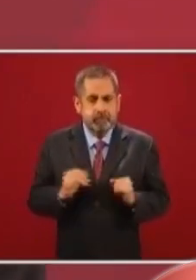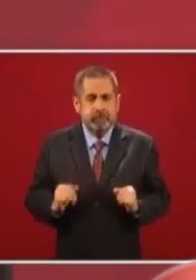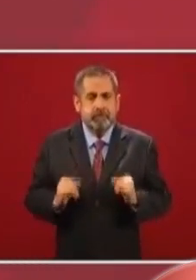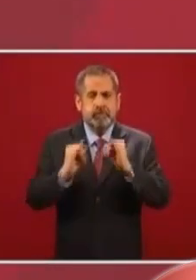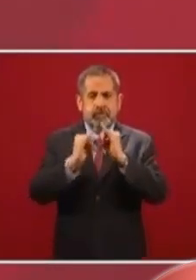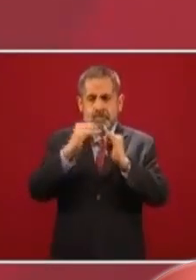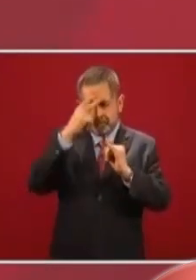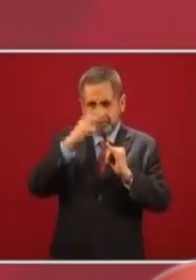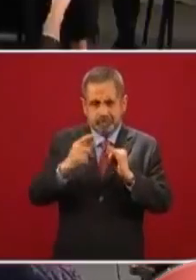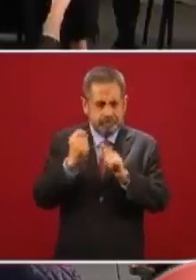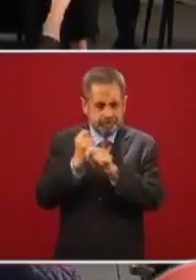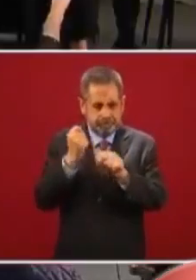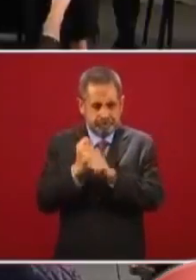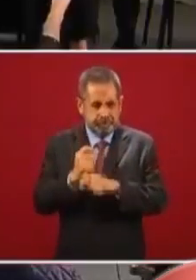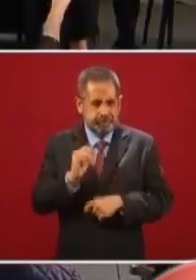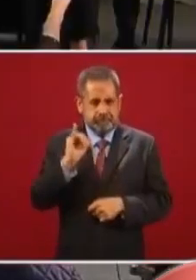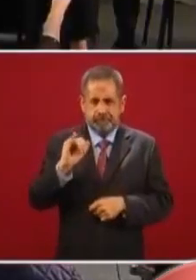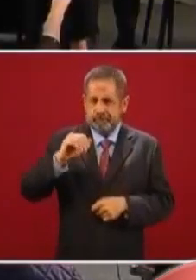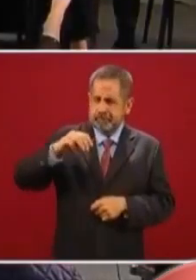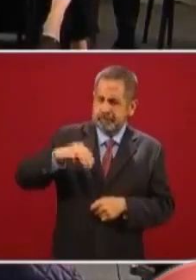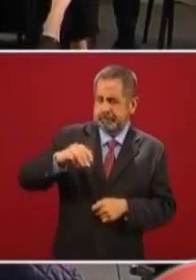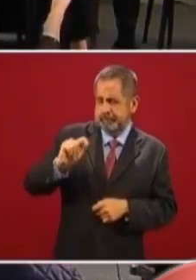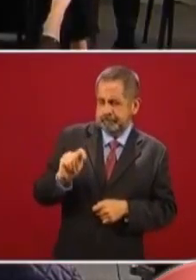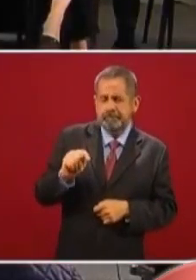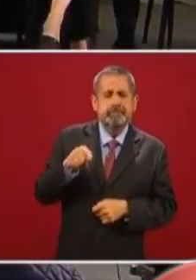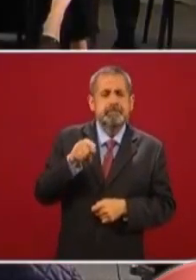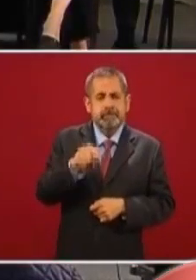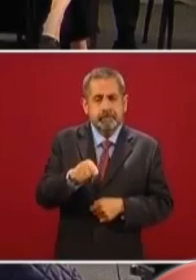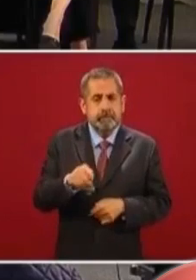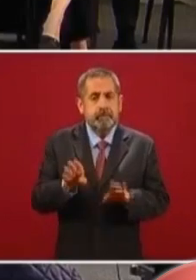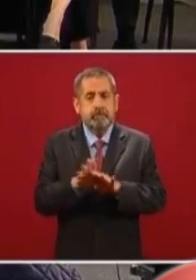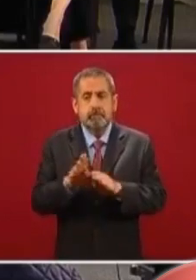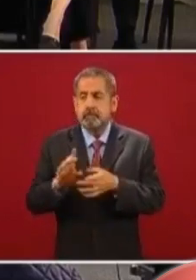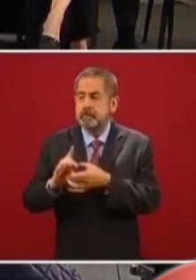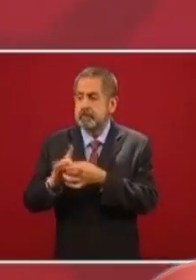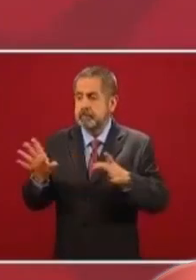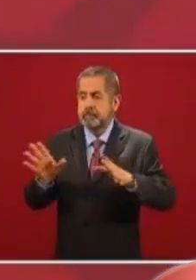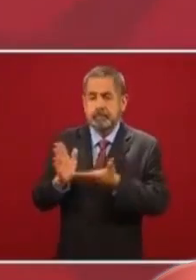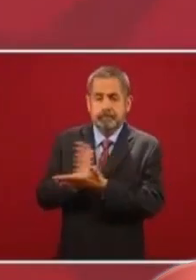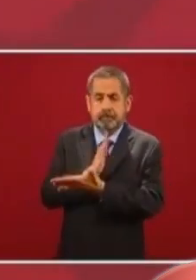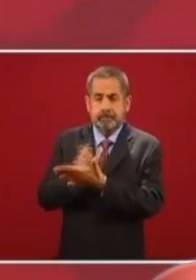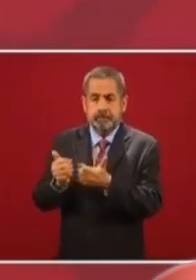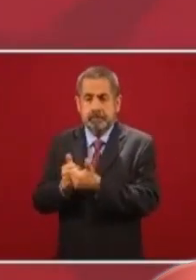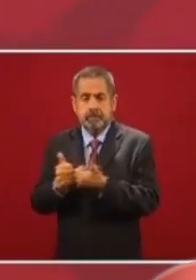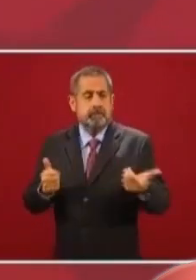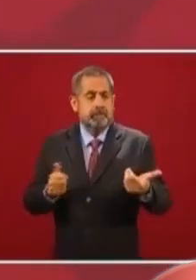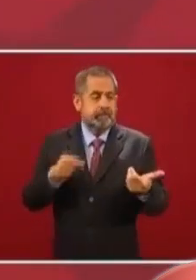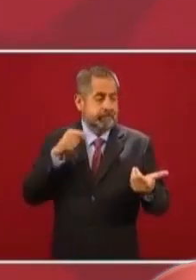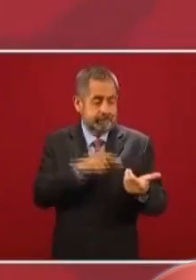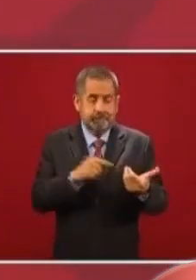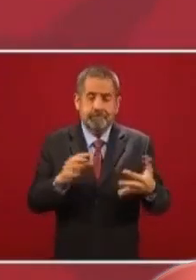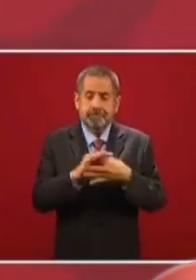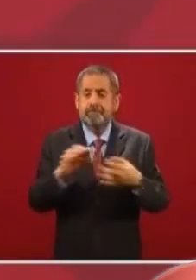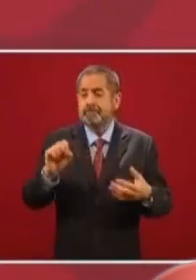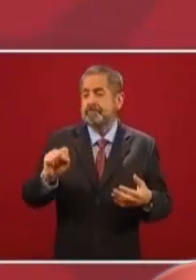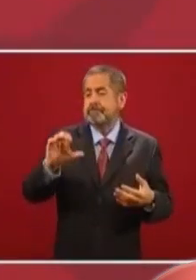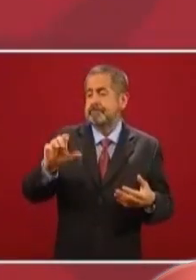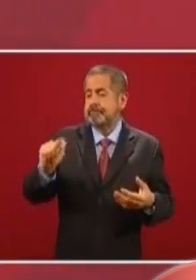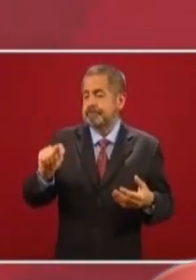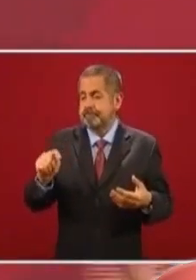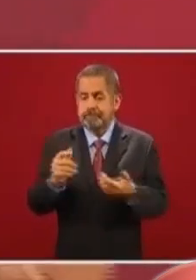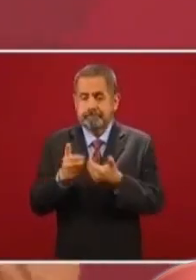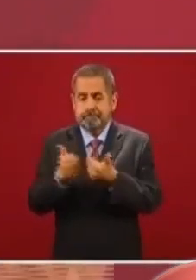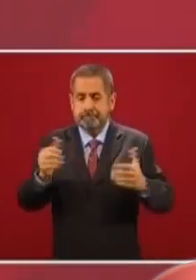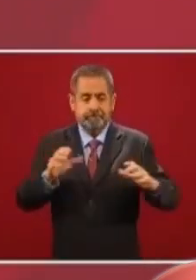Transporte. El Instituto Mexicano del Transporte es un órgano desconcentrado de la Secretaría de Comunicaciones y Transportes, que